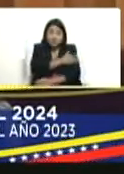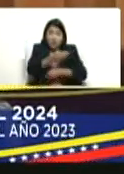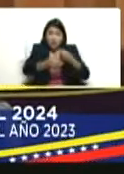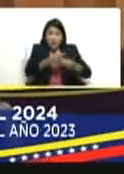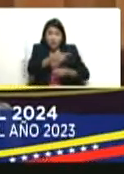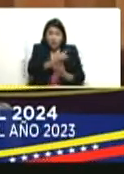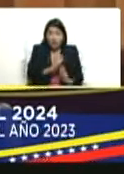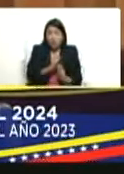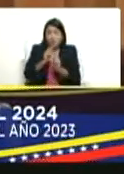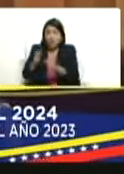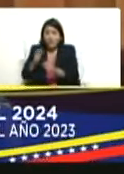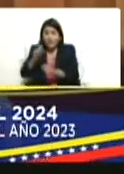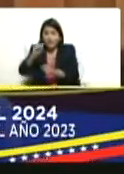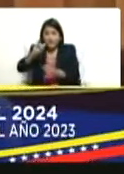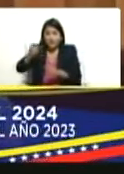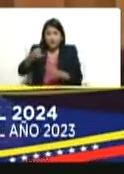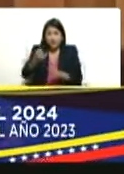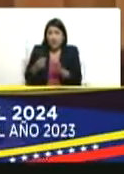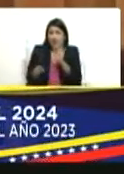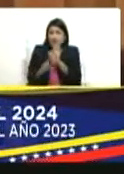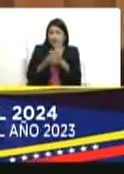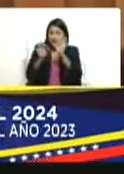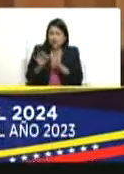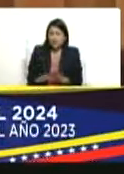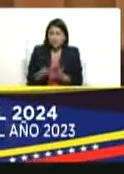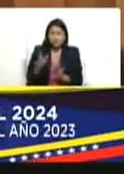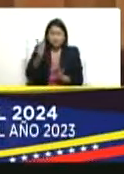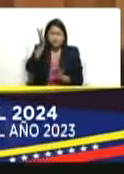que llamaban TSJ legítimo.